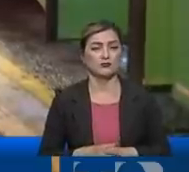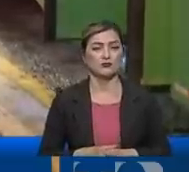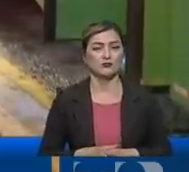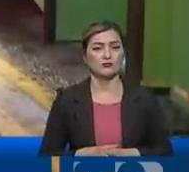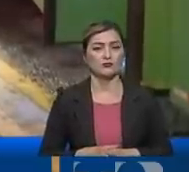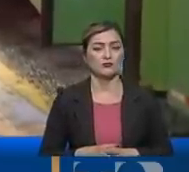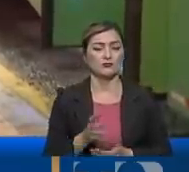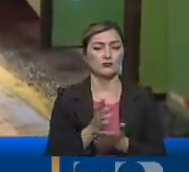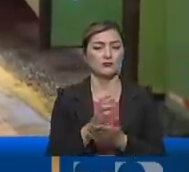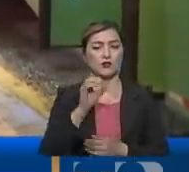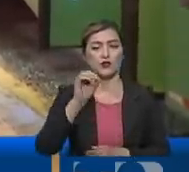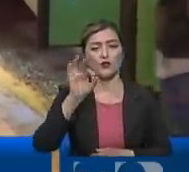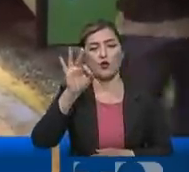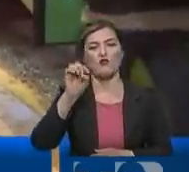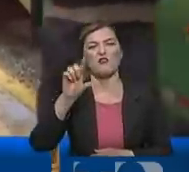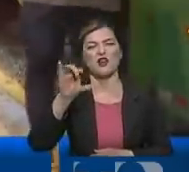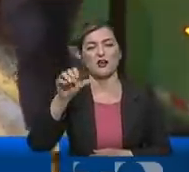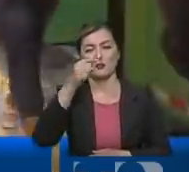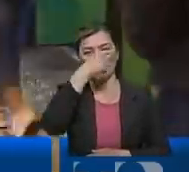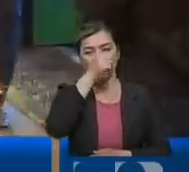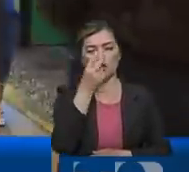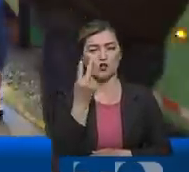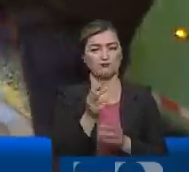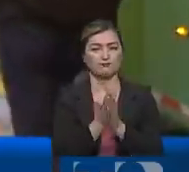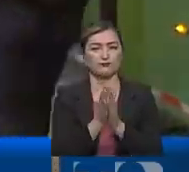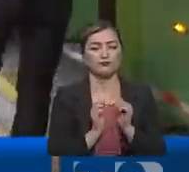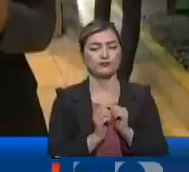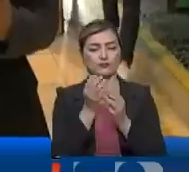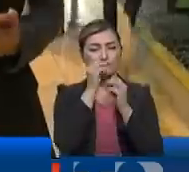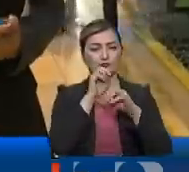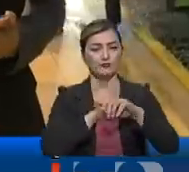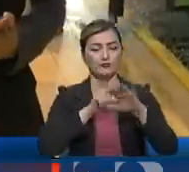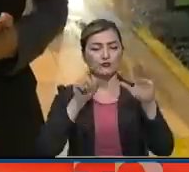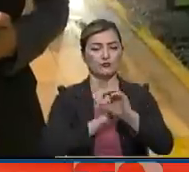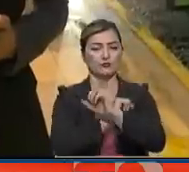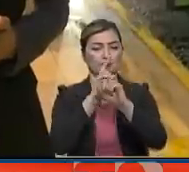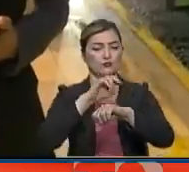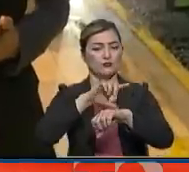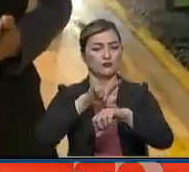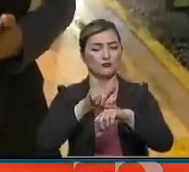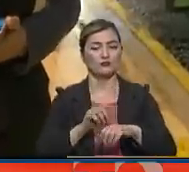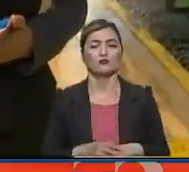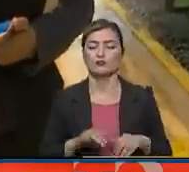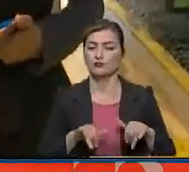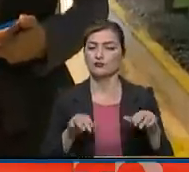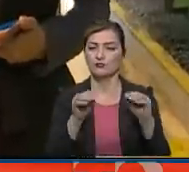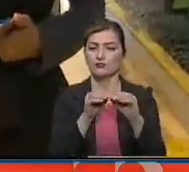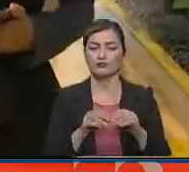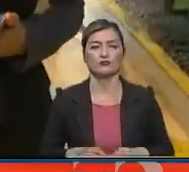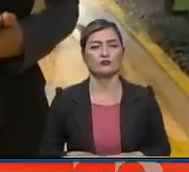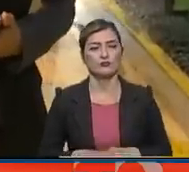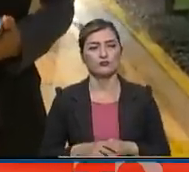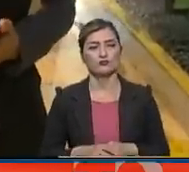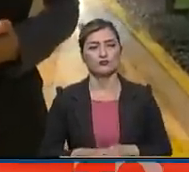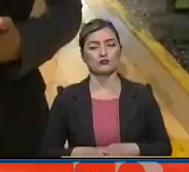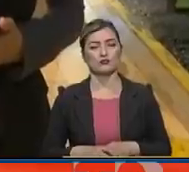microregional de la Ofelia y de la Marín. Con esta información, cuando son exactamente las 6 de la mañana con 20 minutos, regreso con ustedes, compañeras de